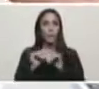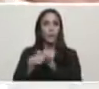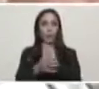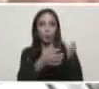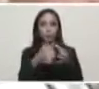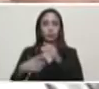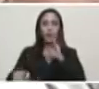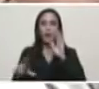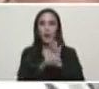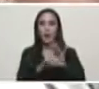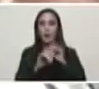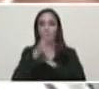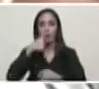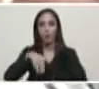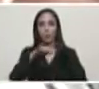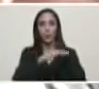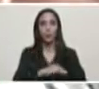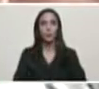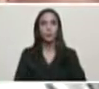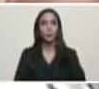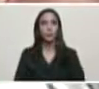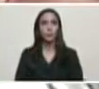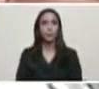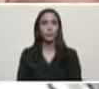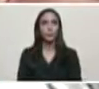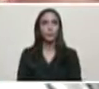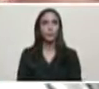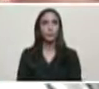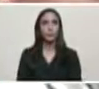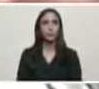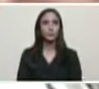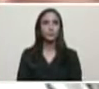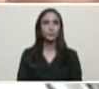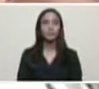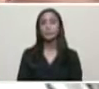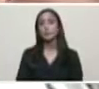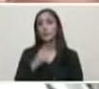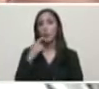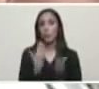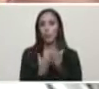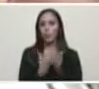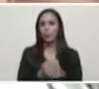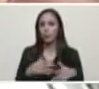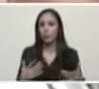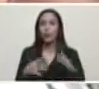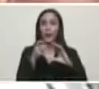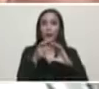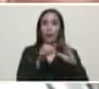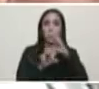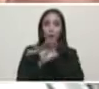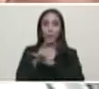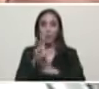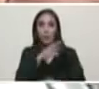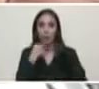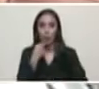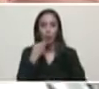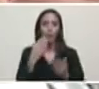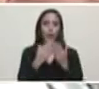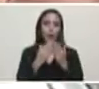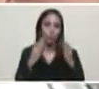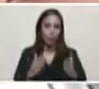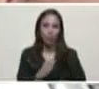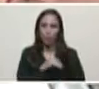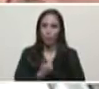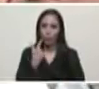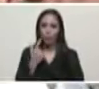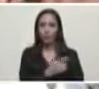las leyes del poder popular se propone que a través del carnet de la patria los jóvenes estudiantes puedan